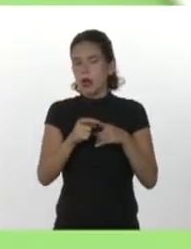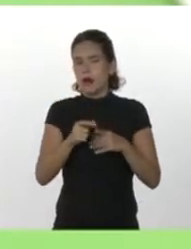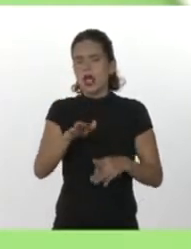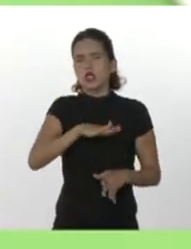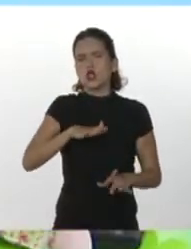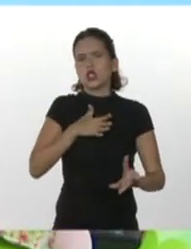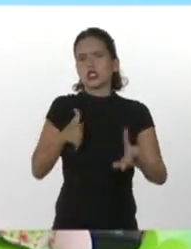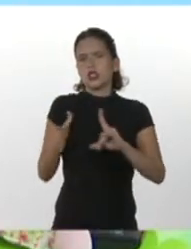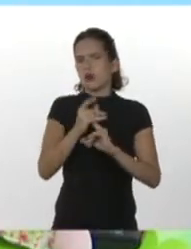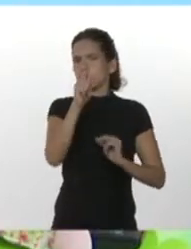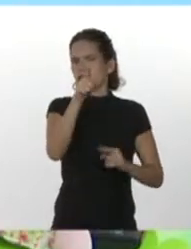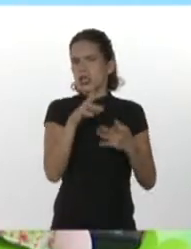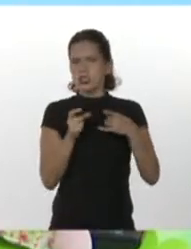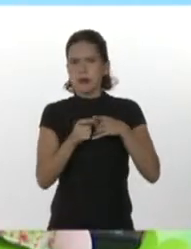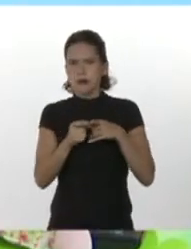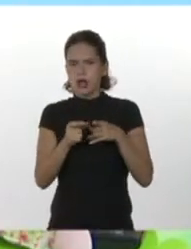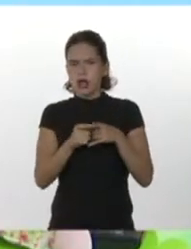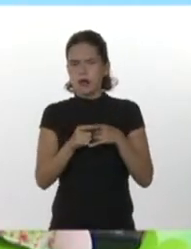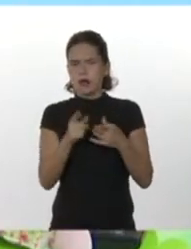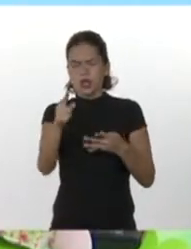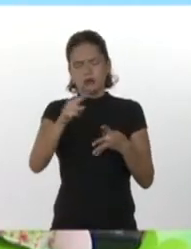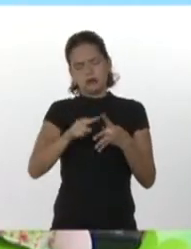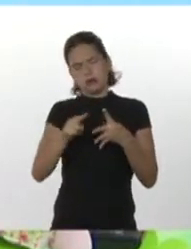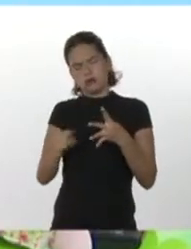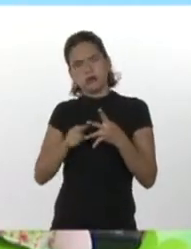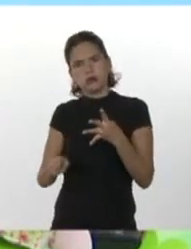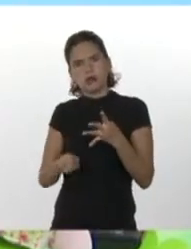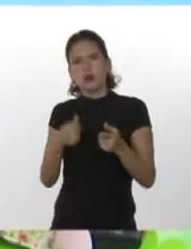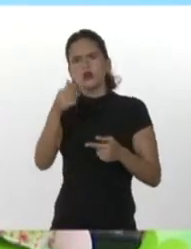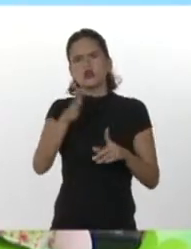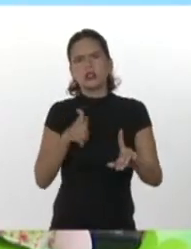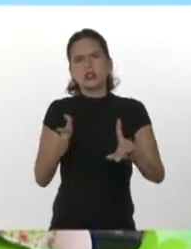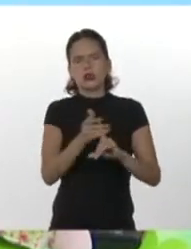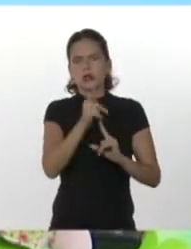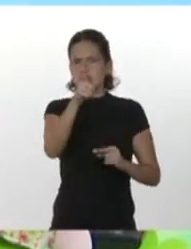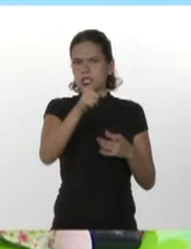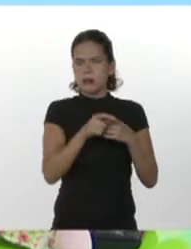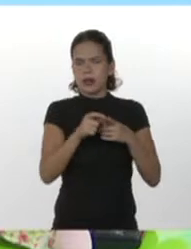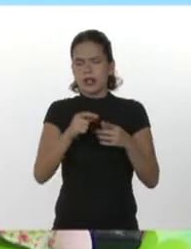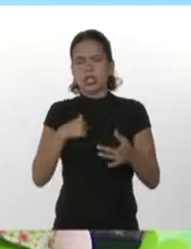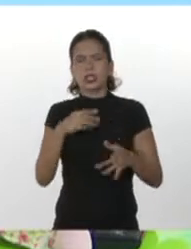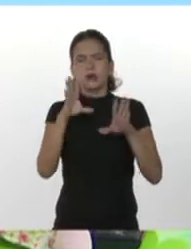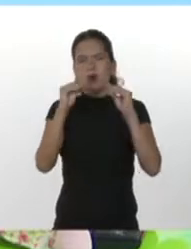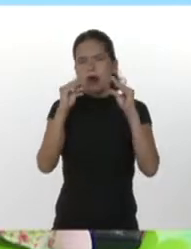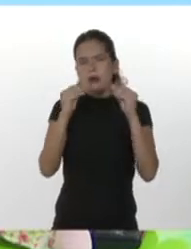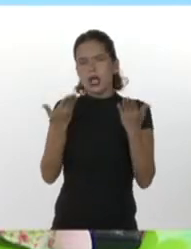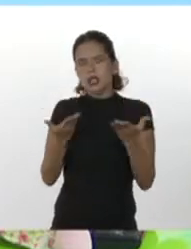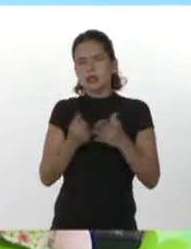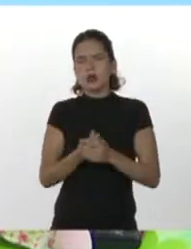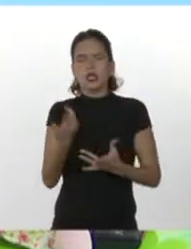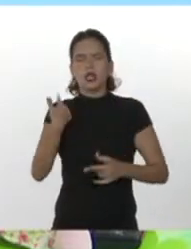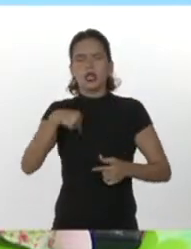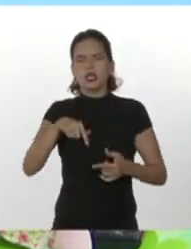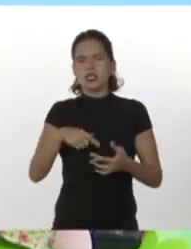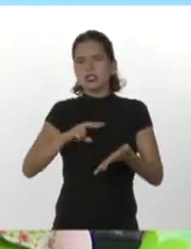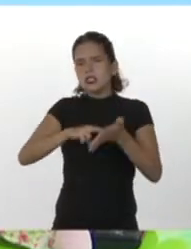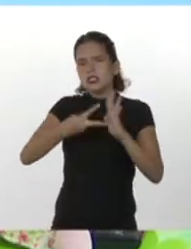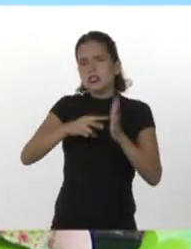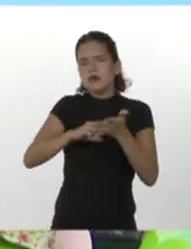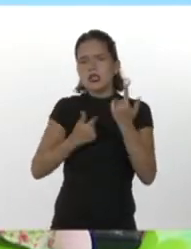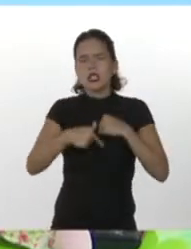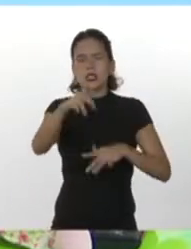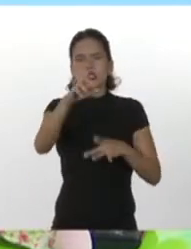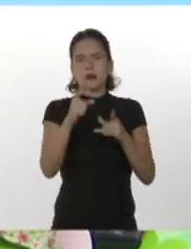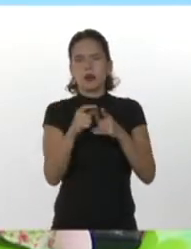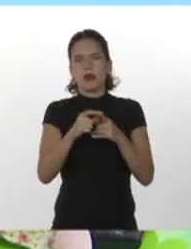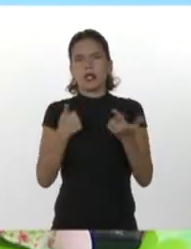está ubicado ese objeto o esa palabra de la que estamos hablando, qué se refiere esa palabra de la que estamos